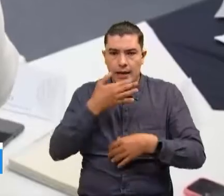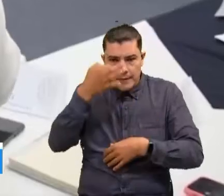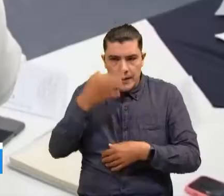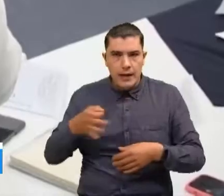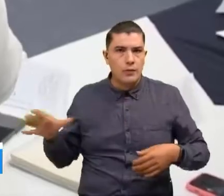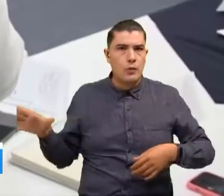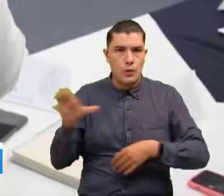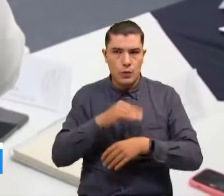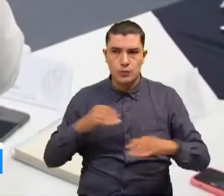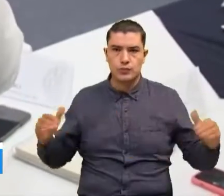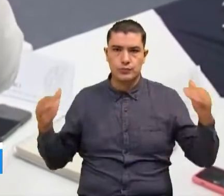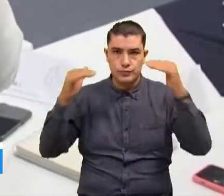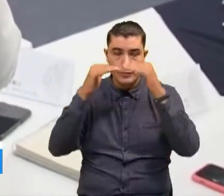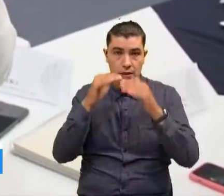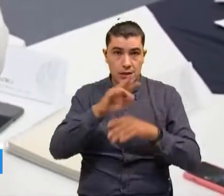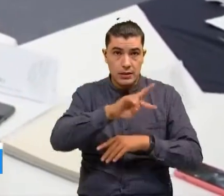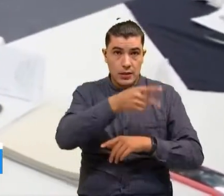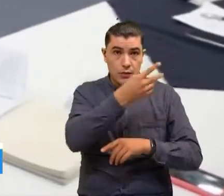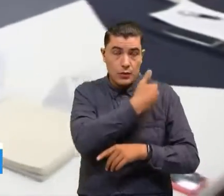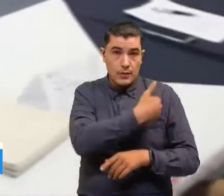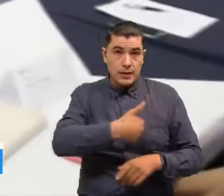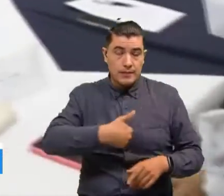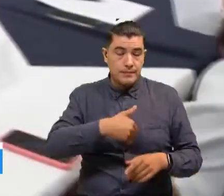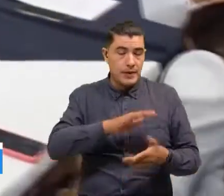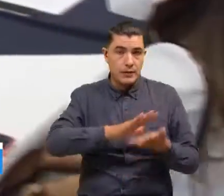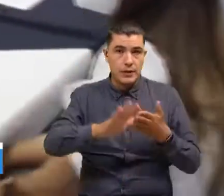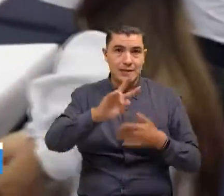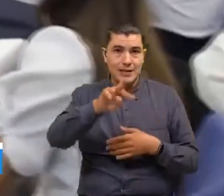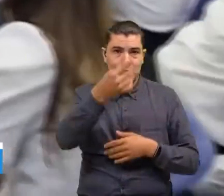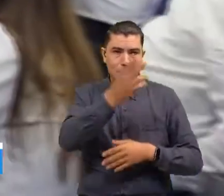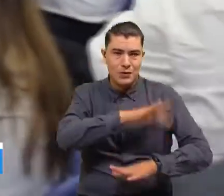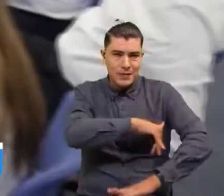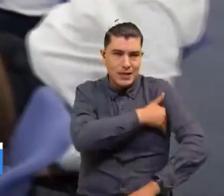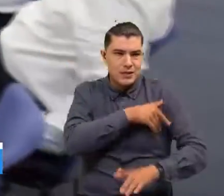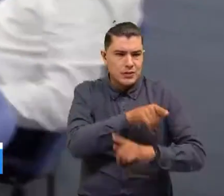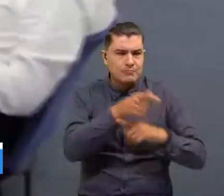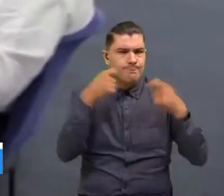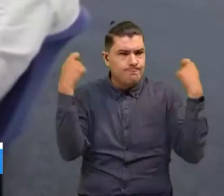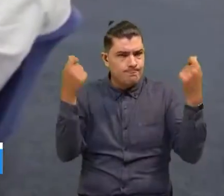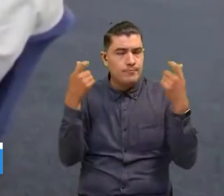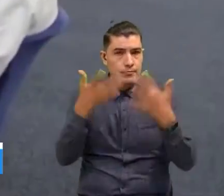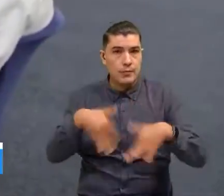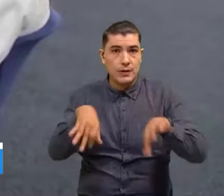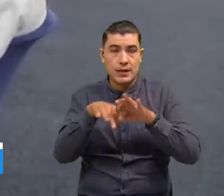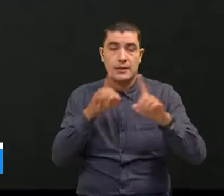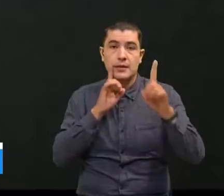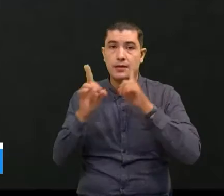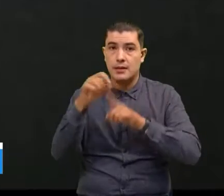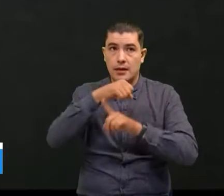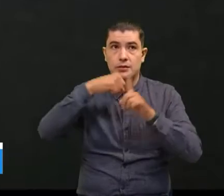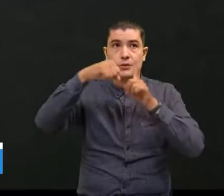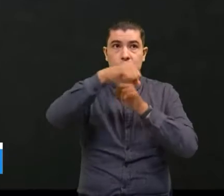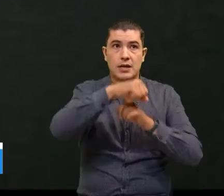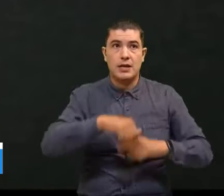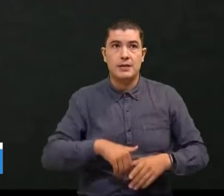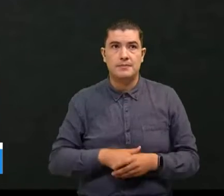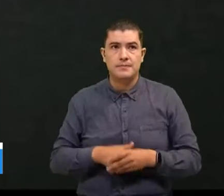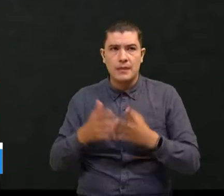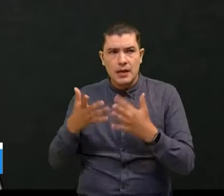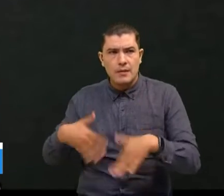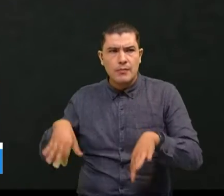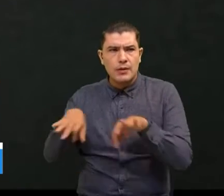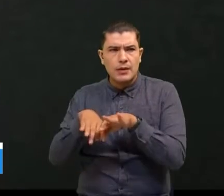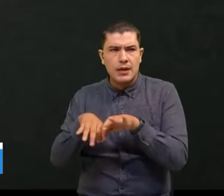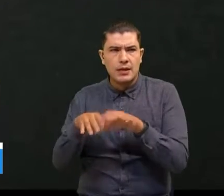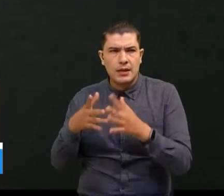equidad. Frente a este evento, la viceministra se refirió a la importancia del fomento del diálogo social. Es muy importante, tenemos siete